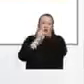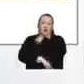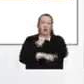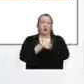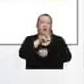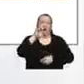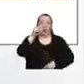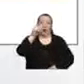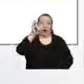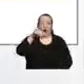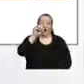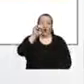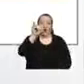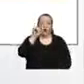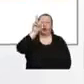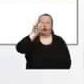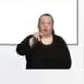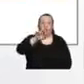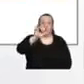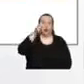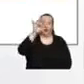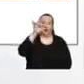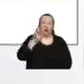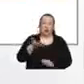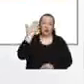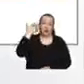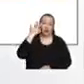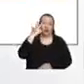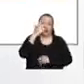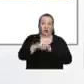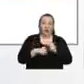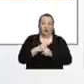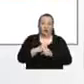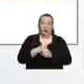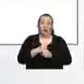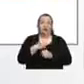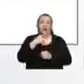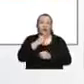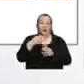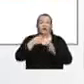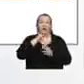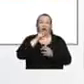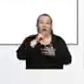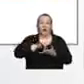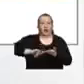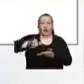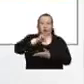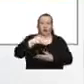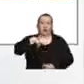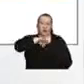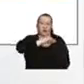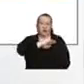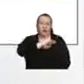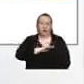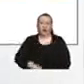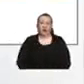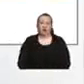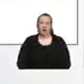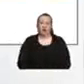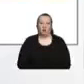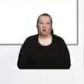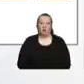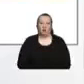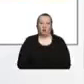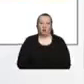el 2018 asume pedro sánchez españa la democracia y por si acaso de la cuarta moción de censura del regreso a la democracia la